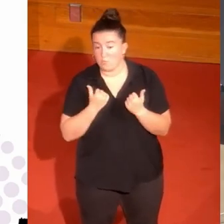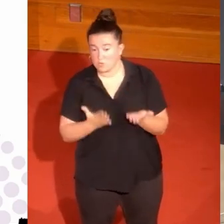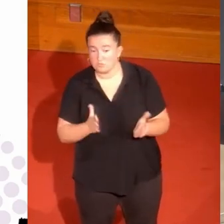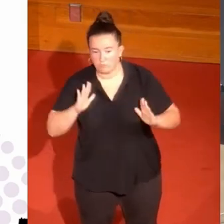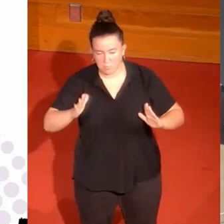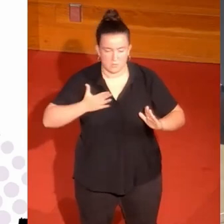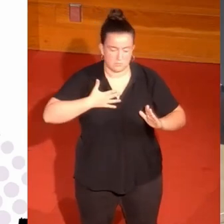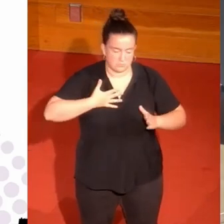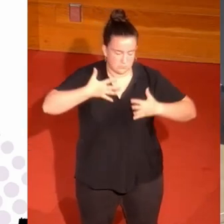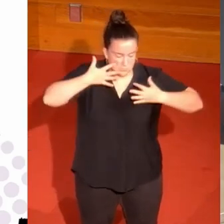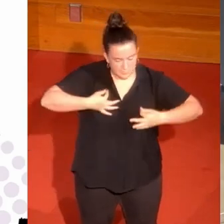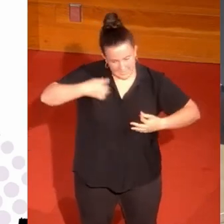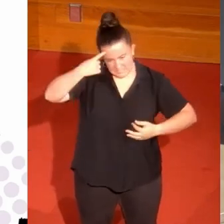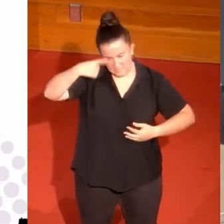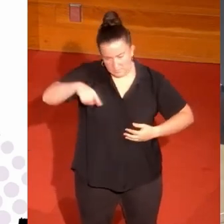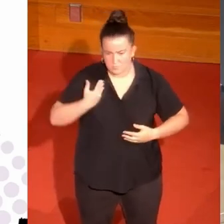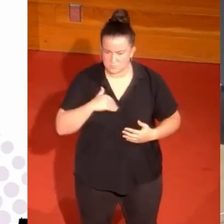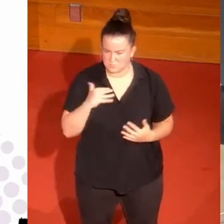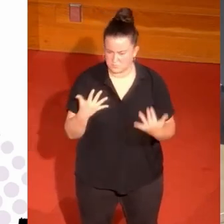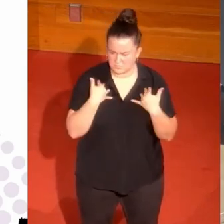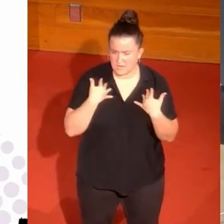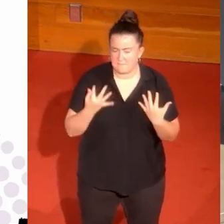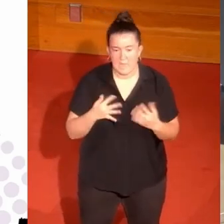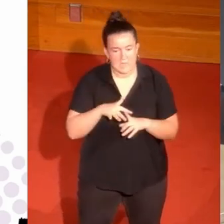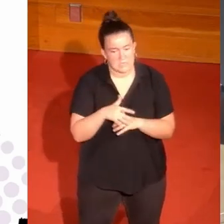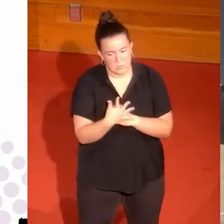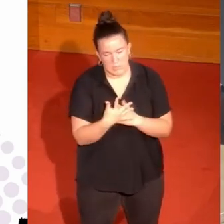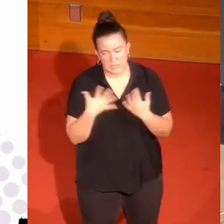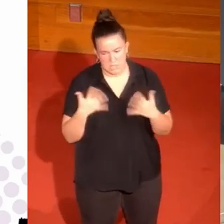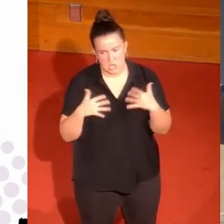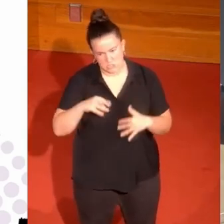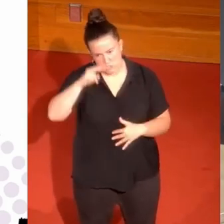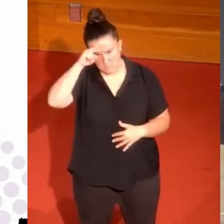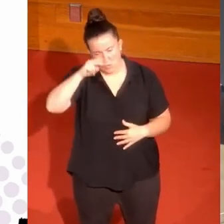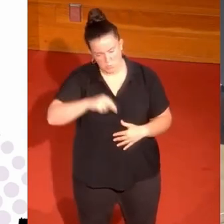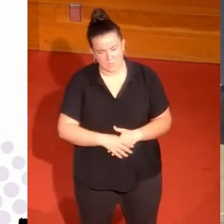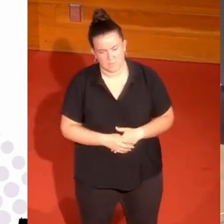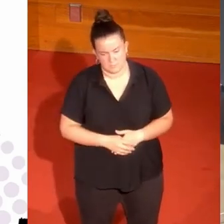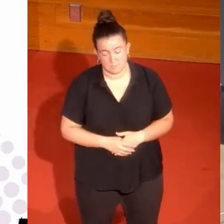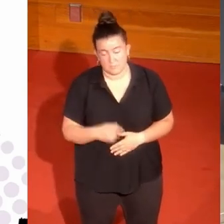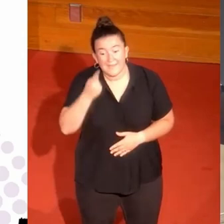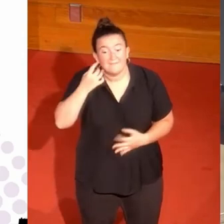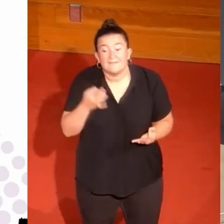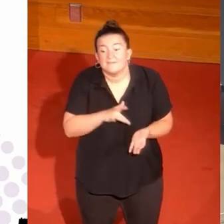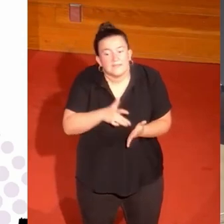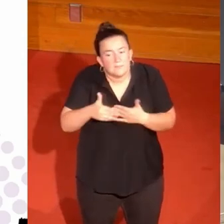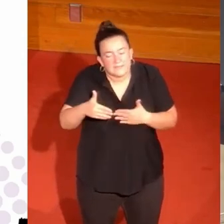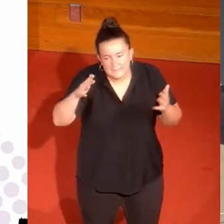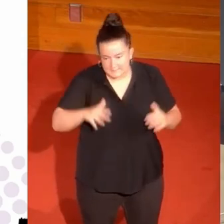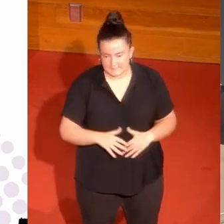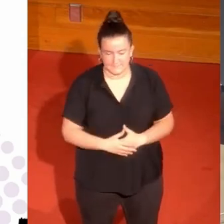sufrido ataques eh Y que la situación es es Es preocupante a ver qué pasa a ver